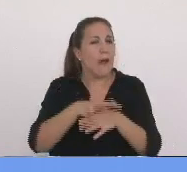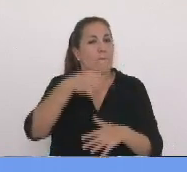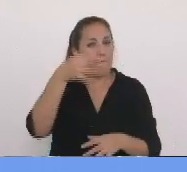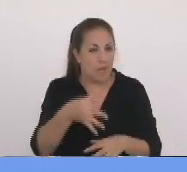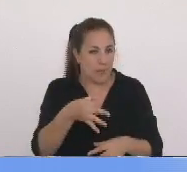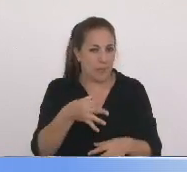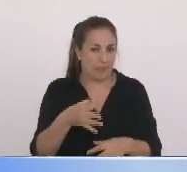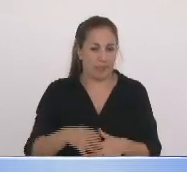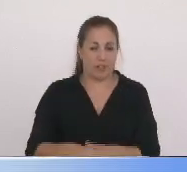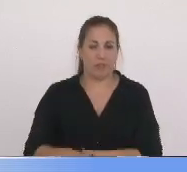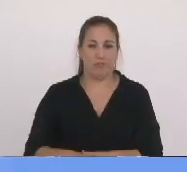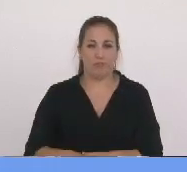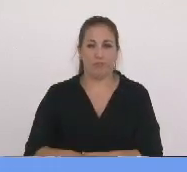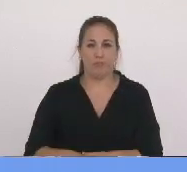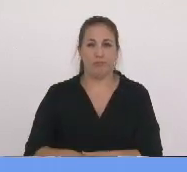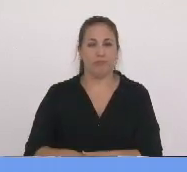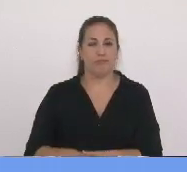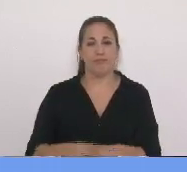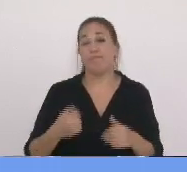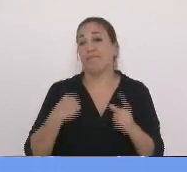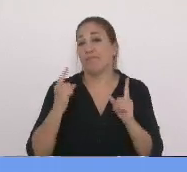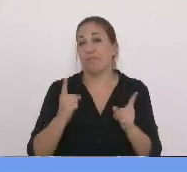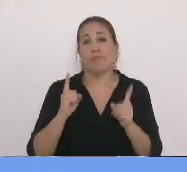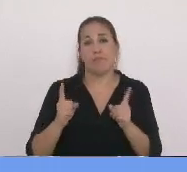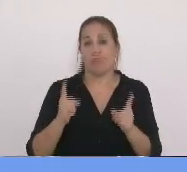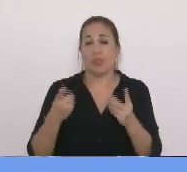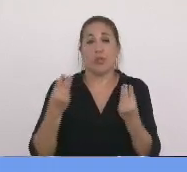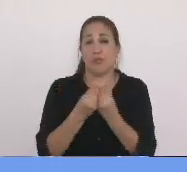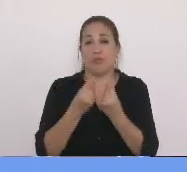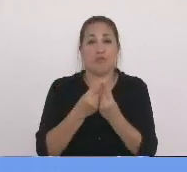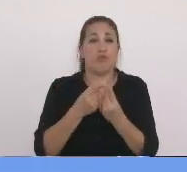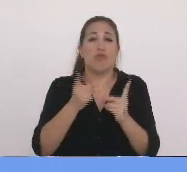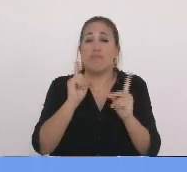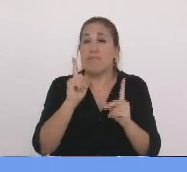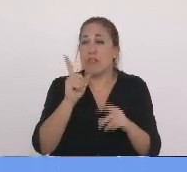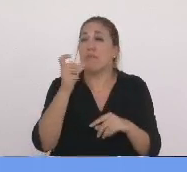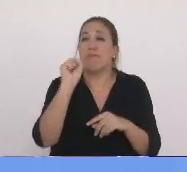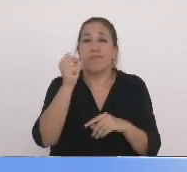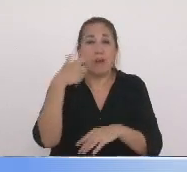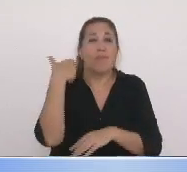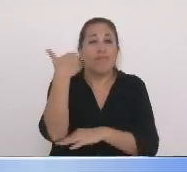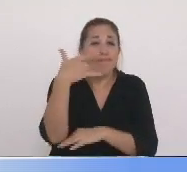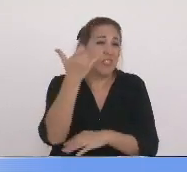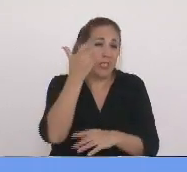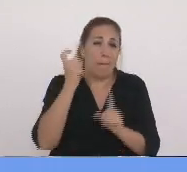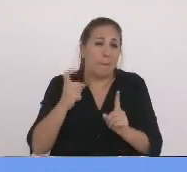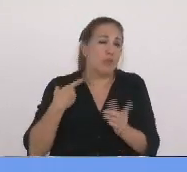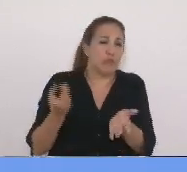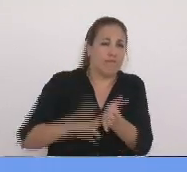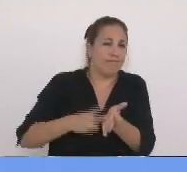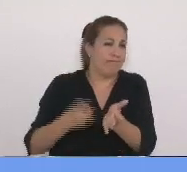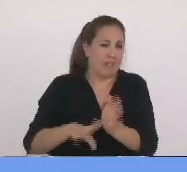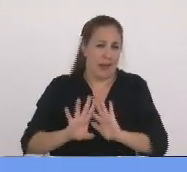no hago más que reiterar en todo caso muchas de las cosas que se dijeron aquí cuando